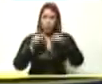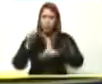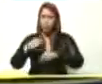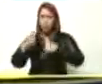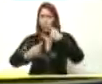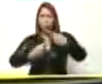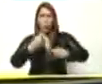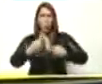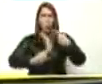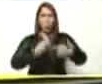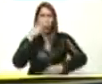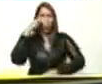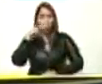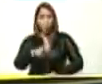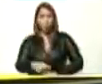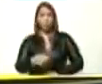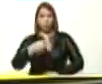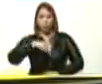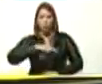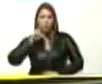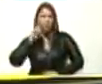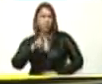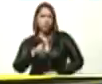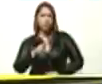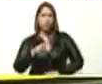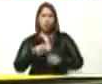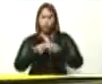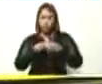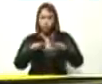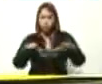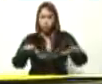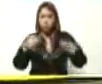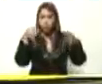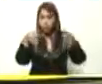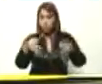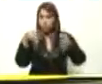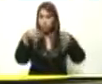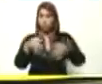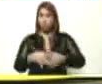porque la hemos visto, desplegarse, desde siempre,